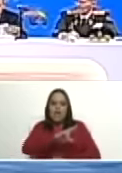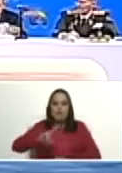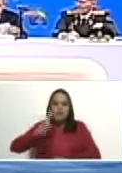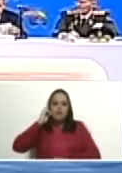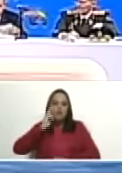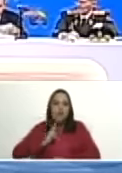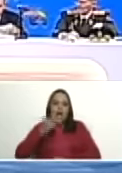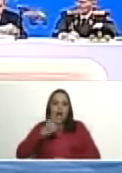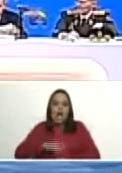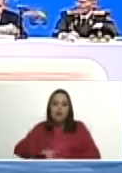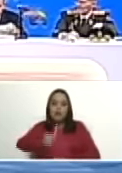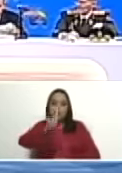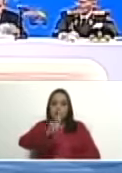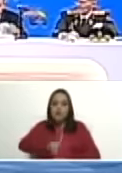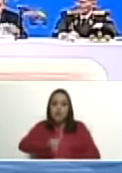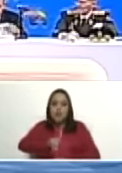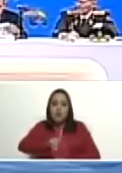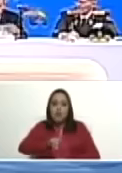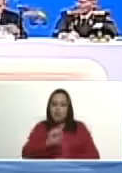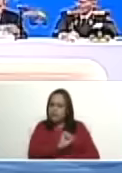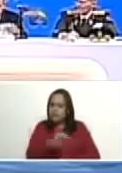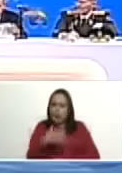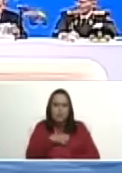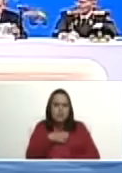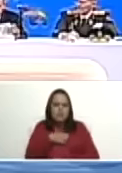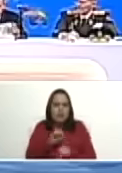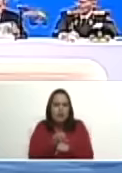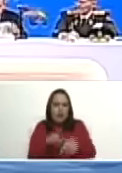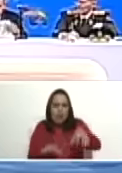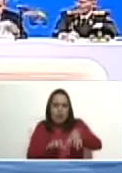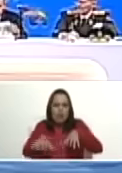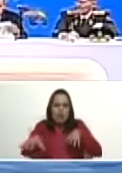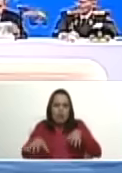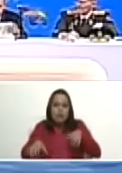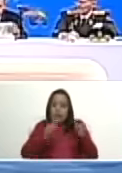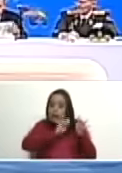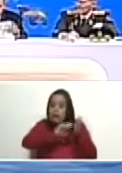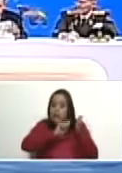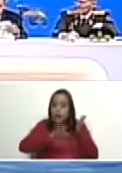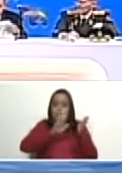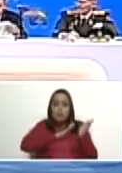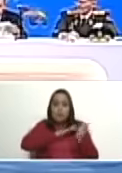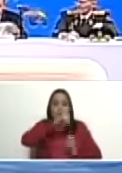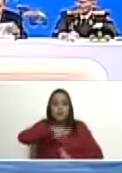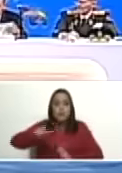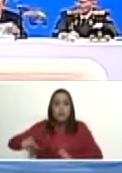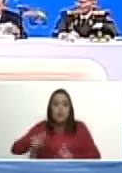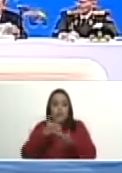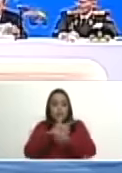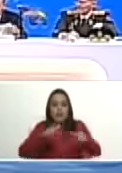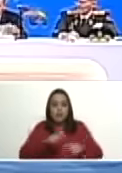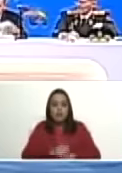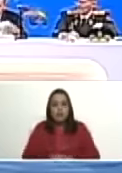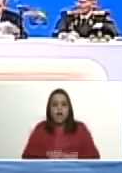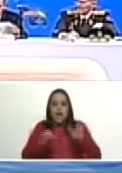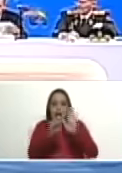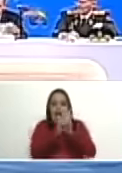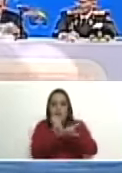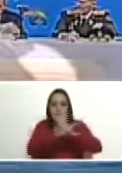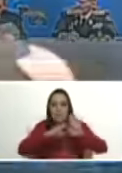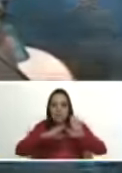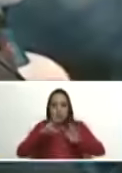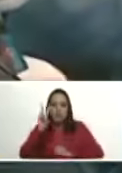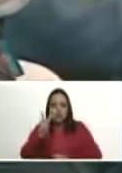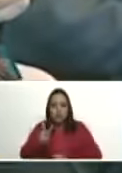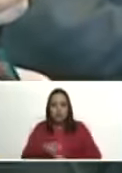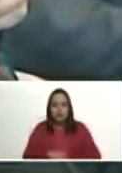Venezuela es una e indivisible, puño y letra de los libertadores. Artículo 2,